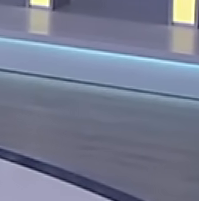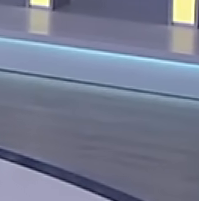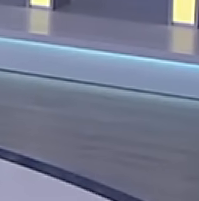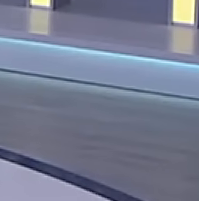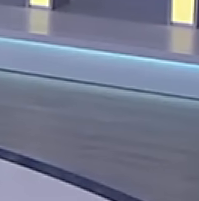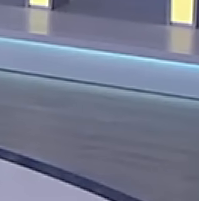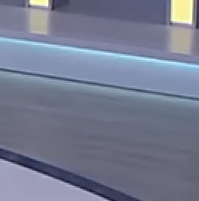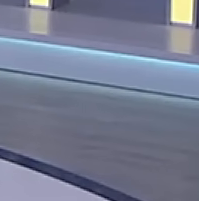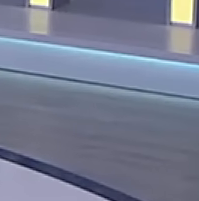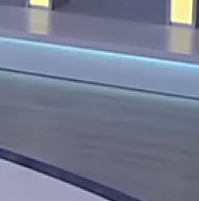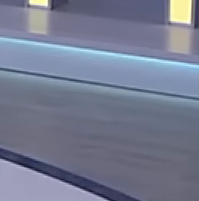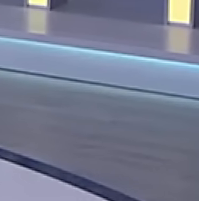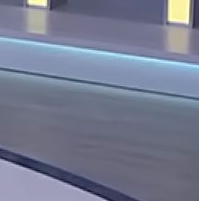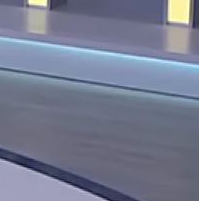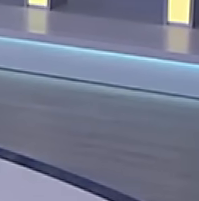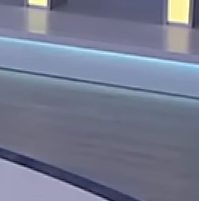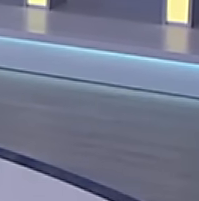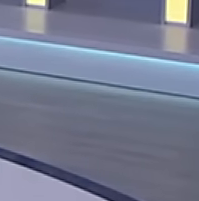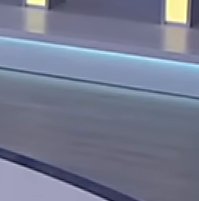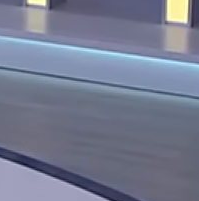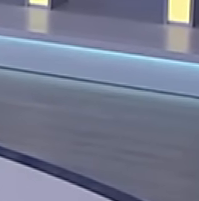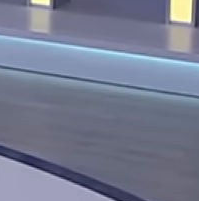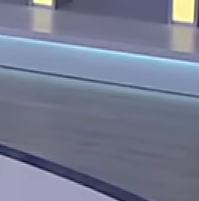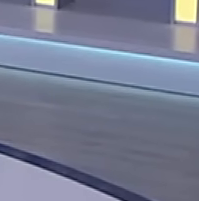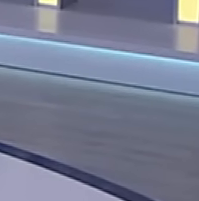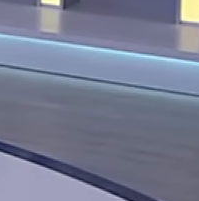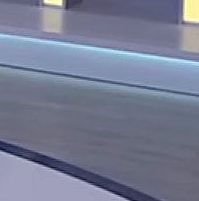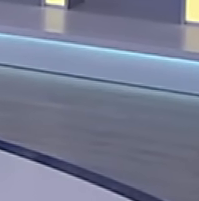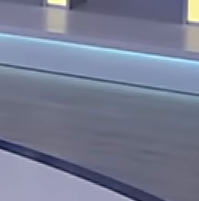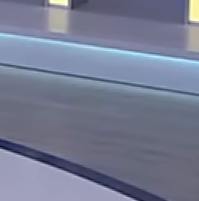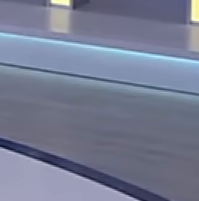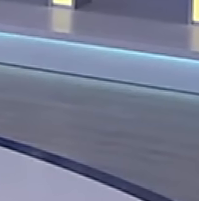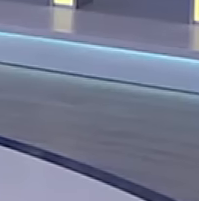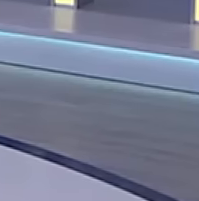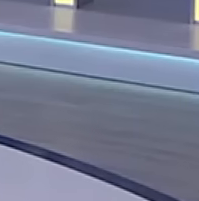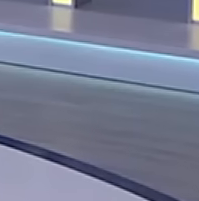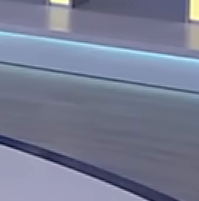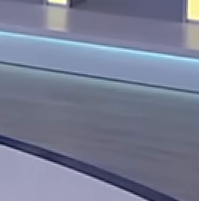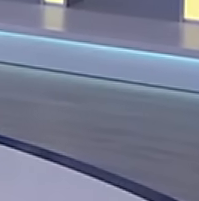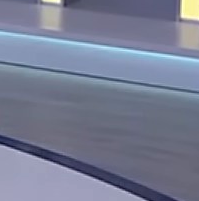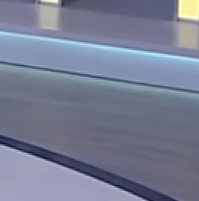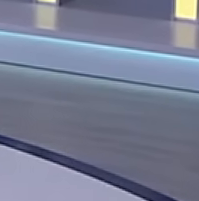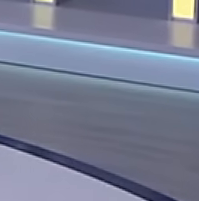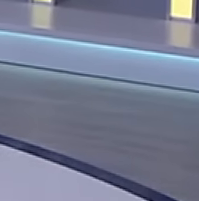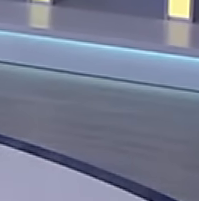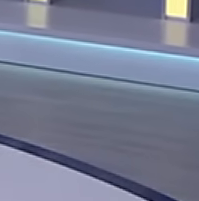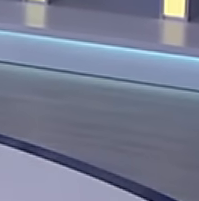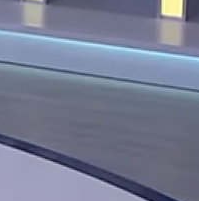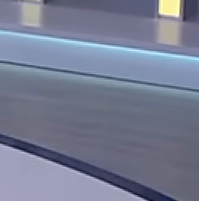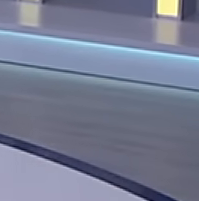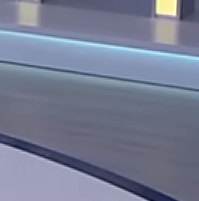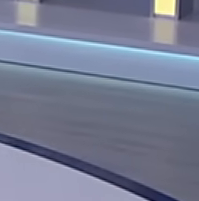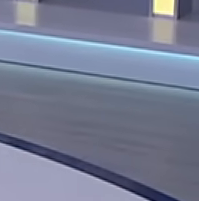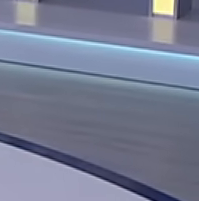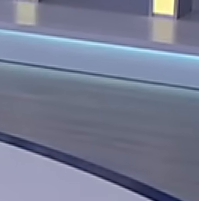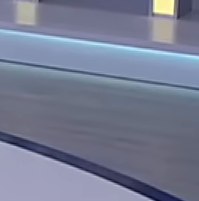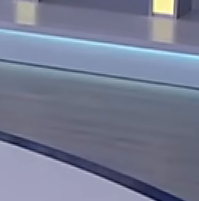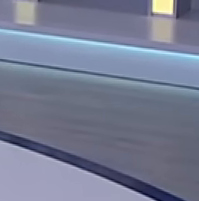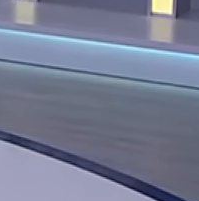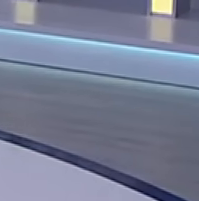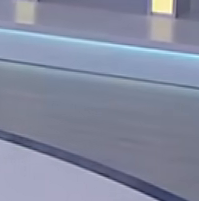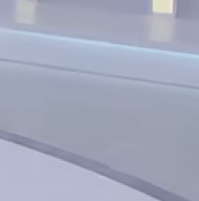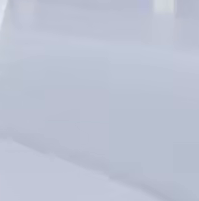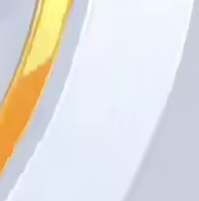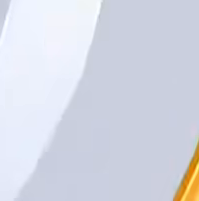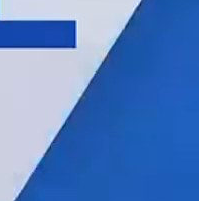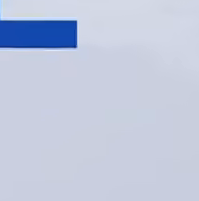098-082-4300. Envíenos todas esas imprudencias que usted pueda captar con su teléfono al momento de conducir con el hashtag Peligro en las Vías. 7:53,